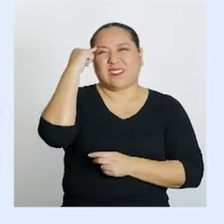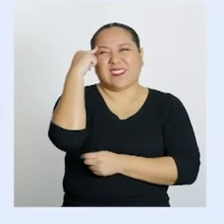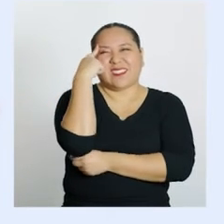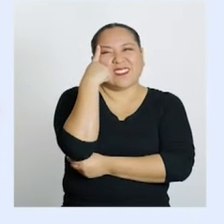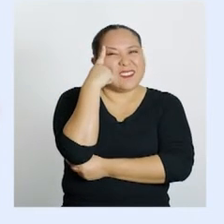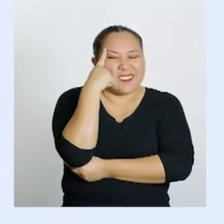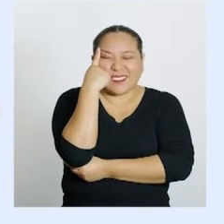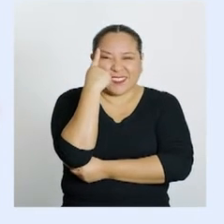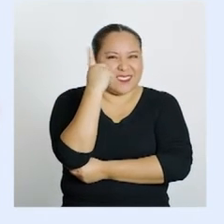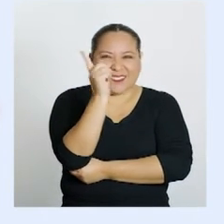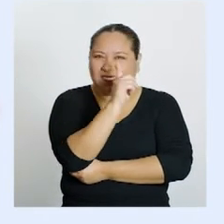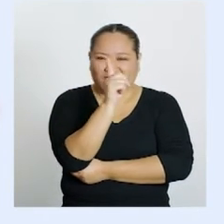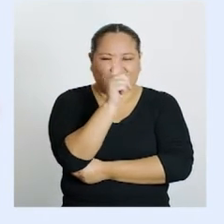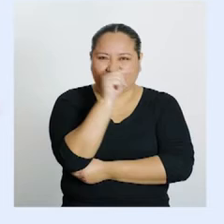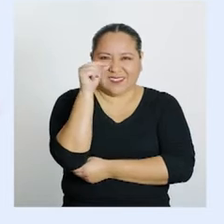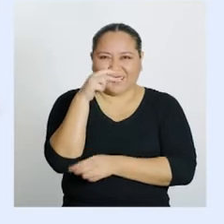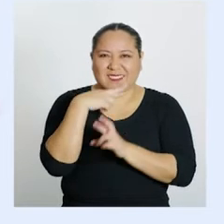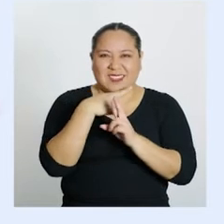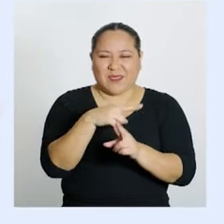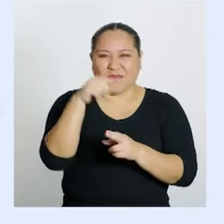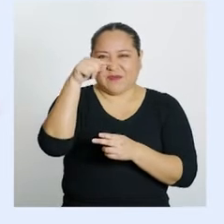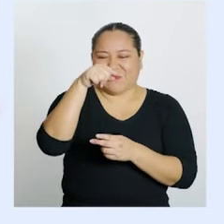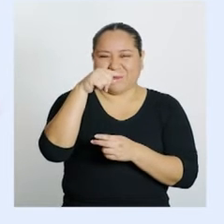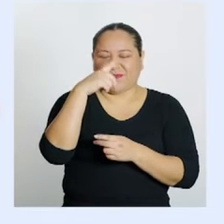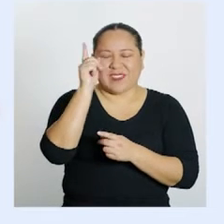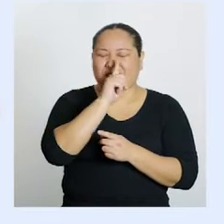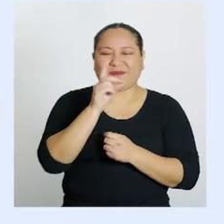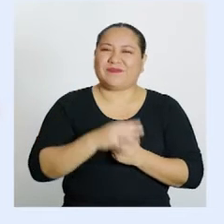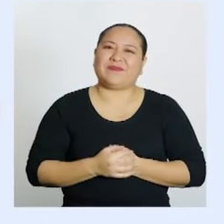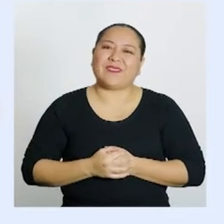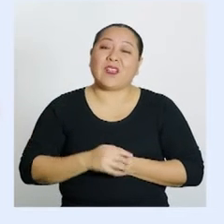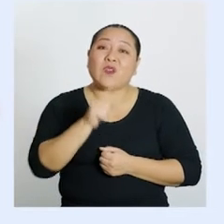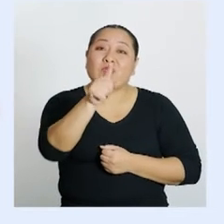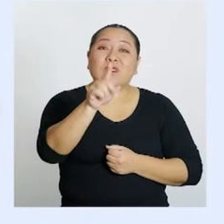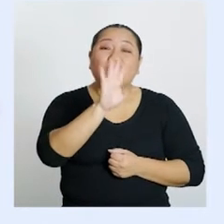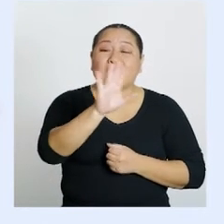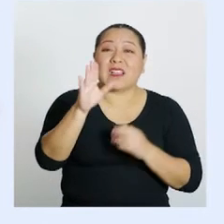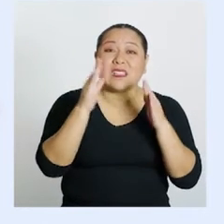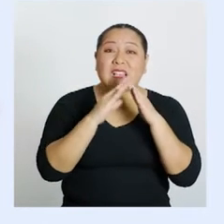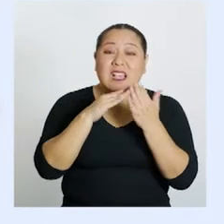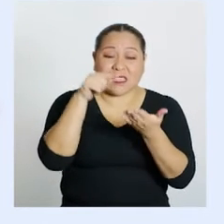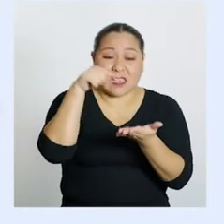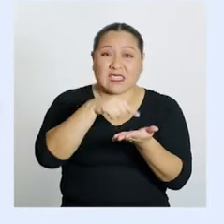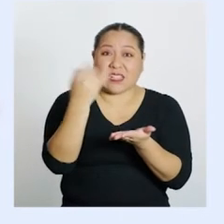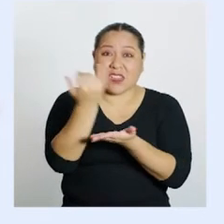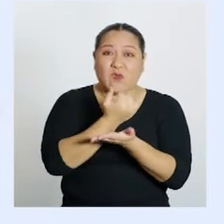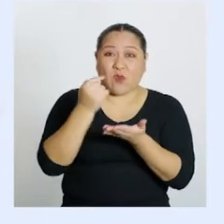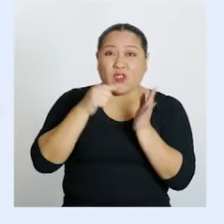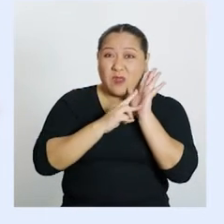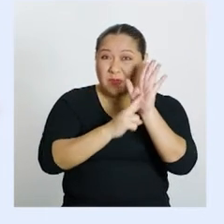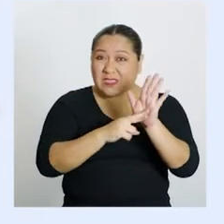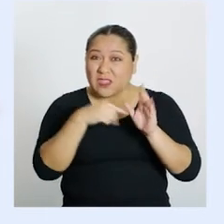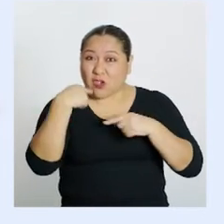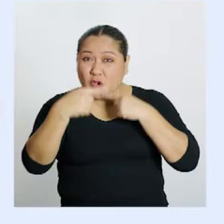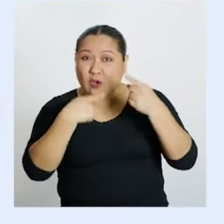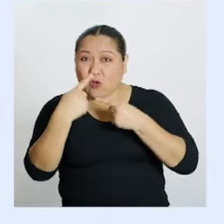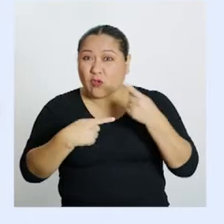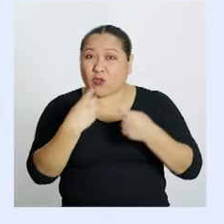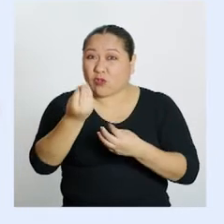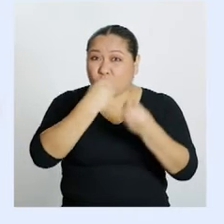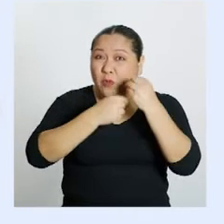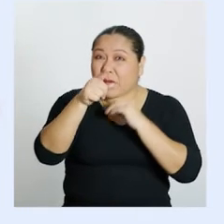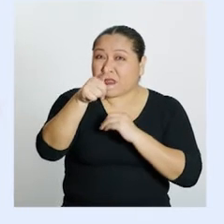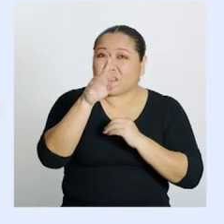no estoy cumpliendo con eso aún. ¿Ustedes en casa sienten que este gráfico representa su dieta diaria de comida en